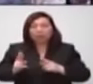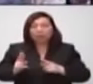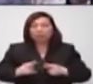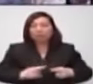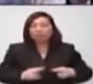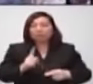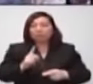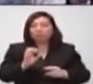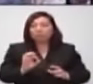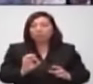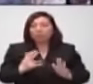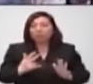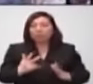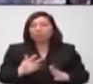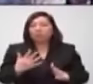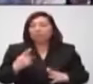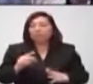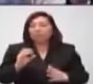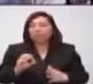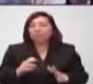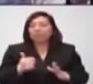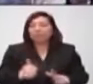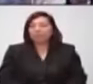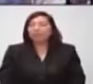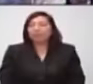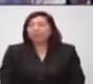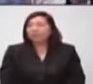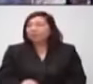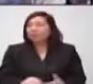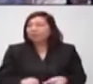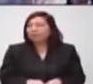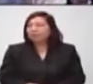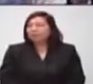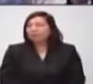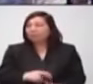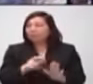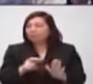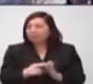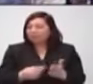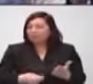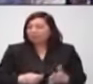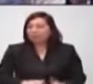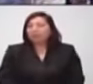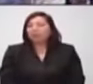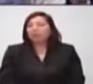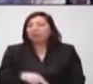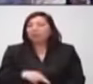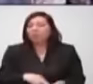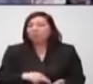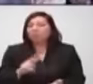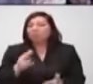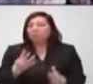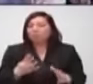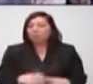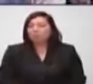de 1.8 kilómetros con 10 viaductos y 6 kilómetros de defensas ribereñas. Ese es el proyecto que se firma en noviembre del 2009.